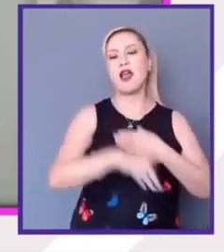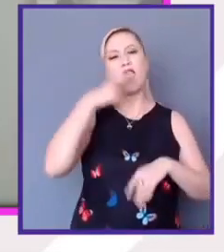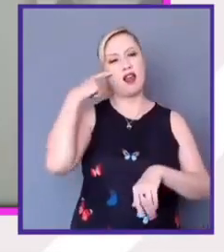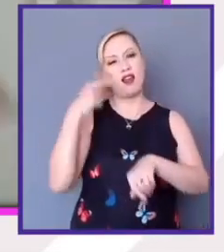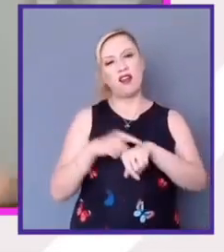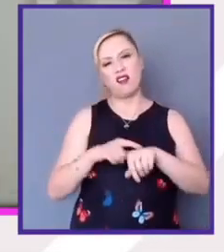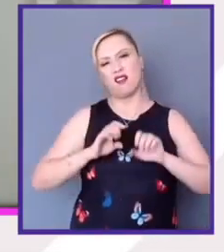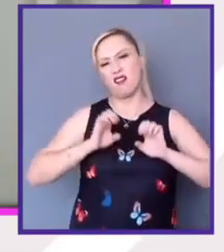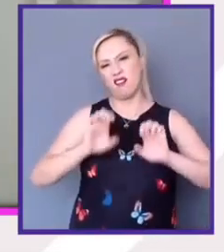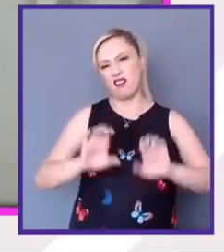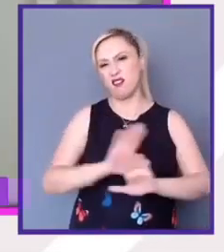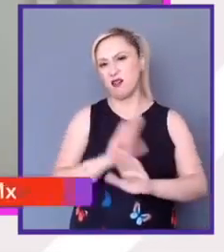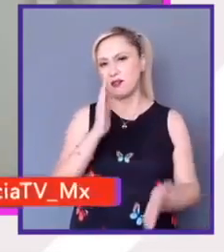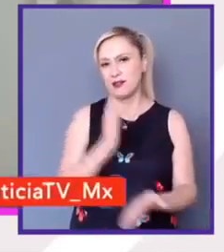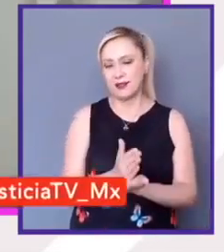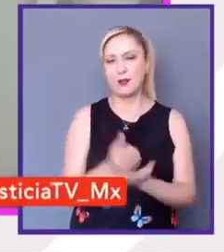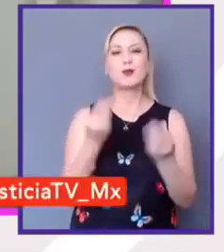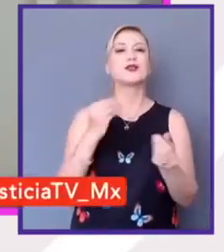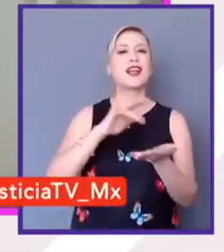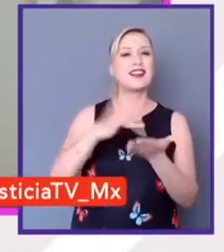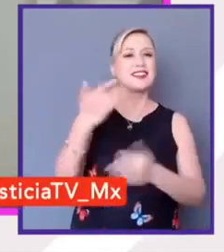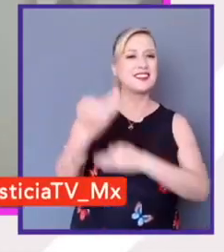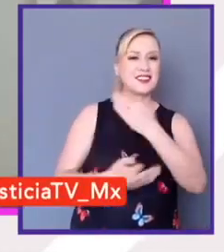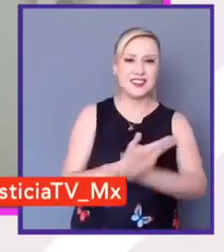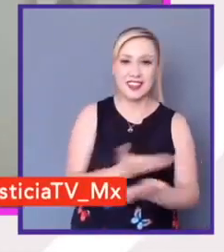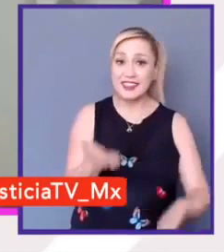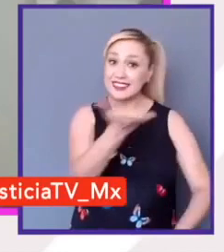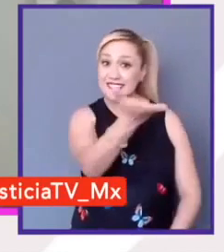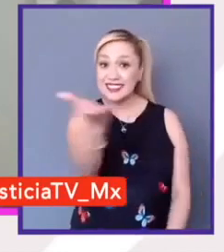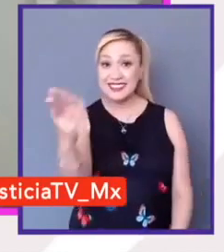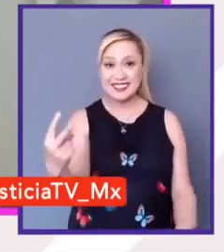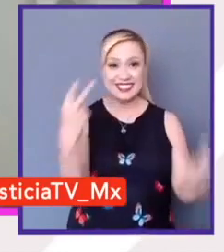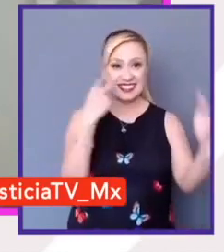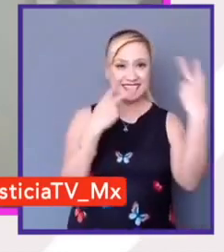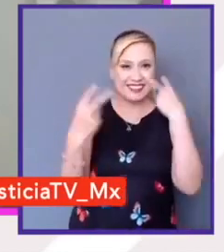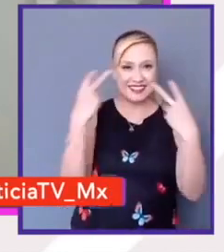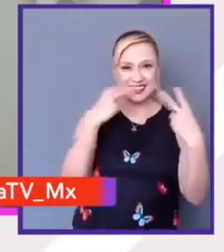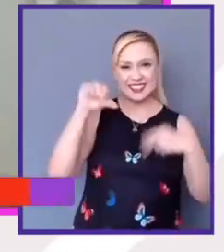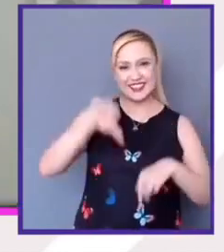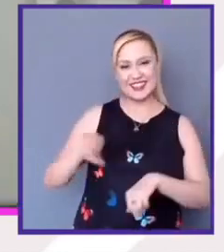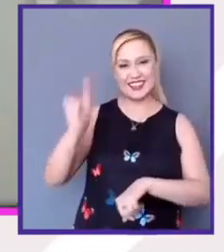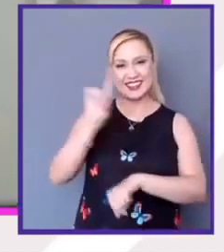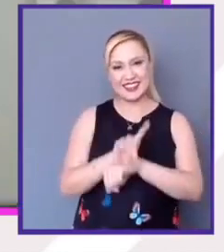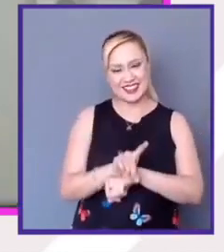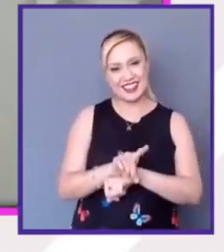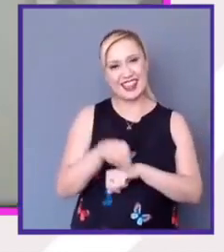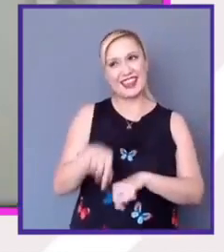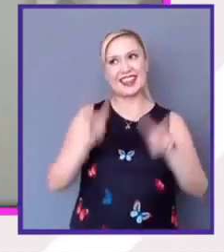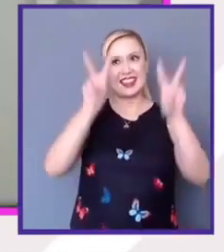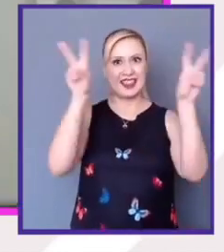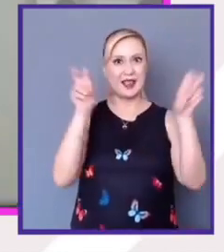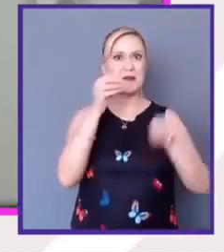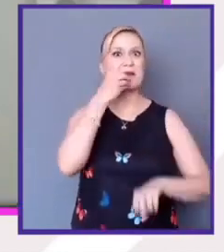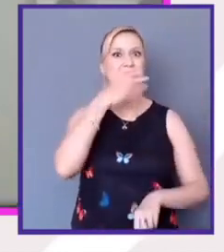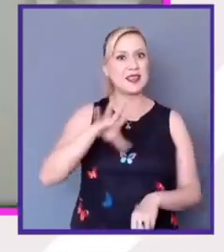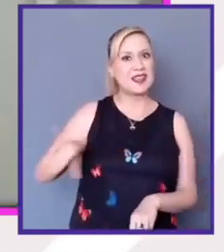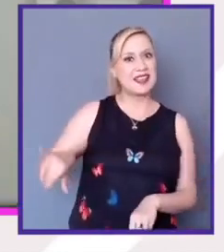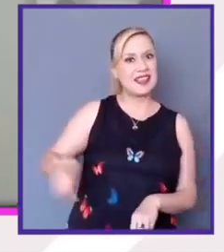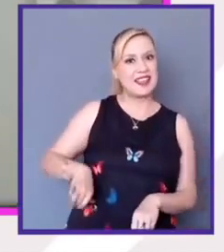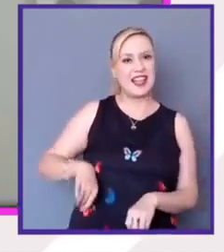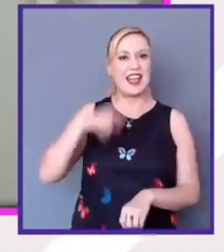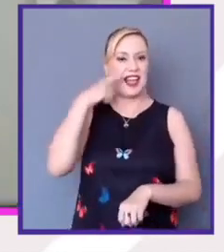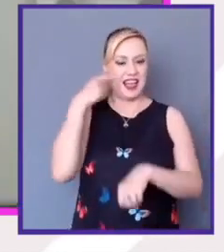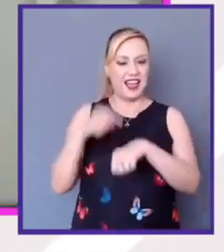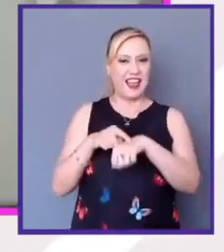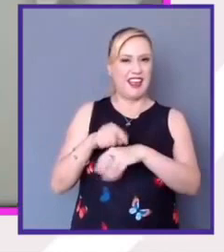empresas. Muchas gracias a todas y todos ustedes por seguirnos, que nos acompañaron el día de hoy con el tema Empresas Antirracistas.